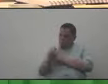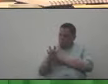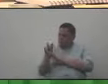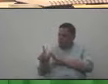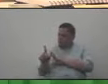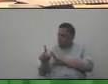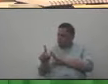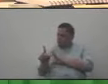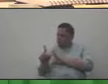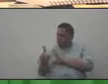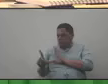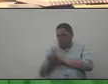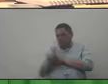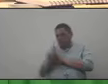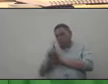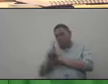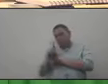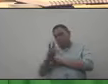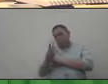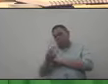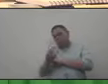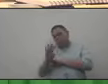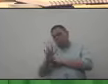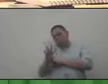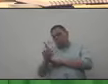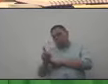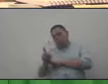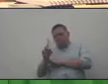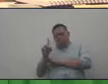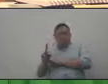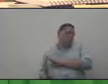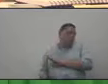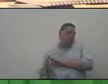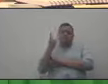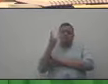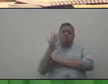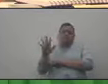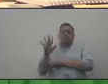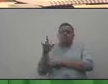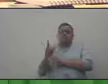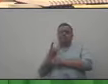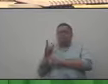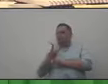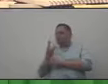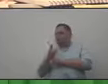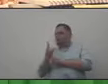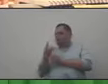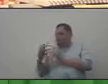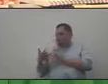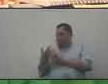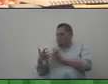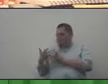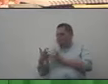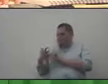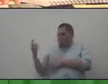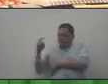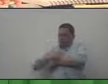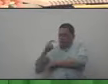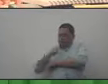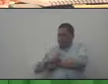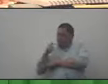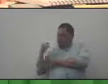de la ley 2056 de 2020, por única vez se podría utilizar recursos del Sistema General de Regalías